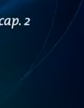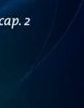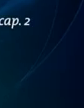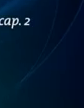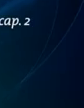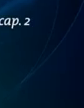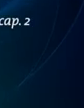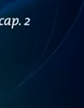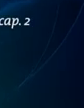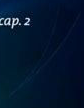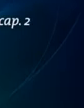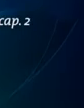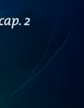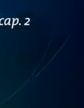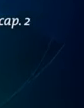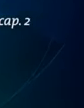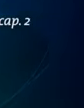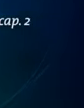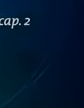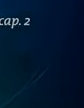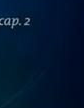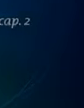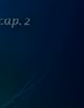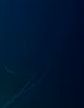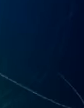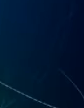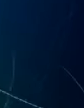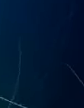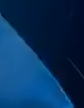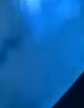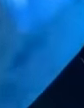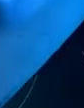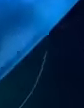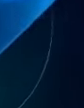Y a la 1:45, Telmo y Pitágoras.